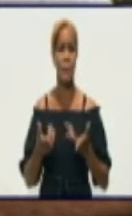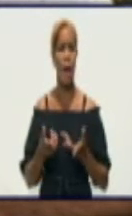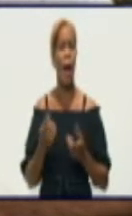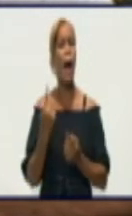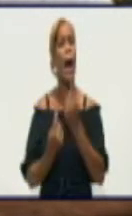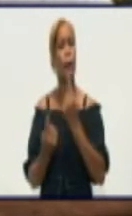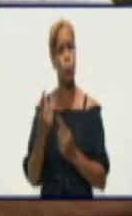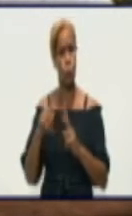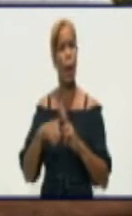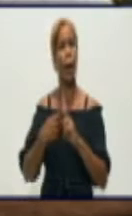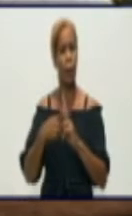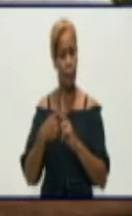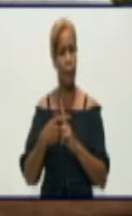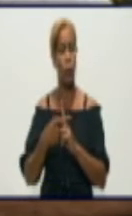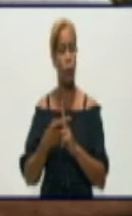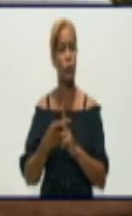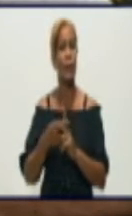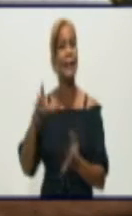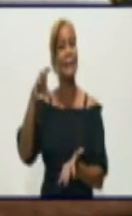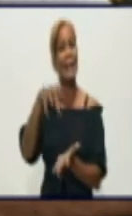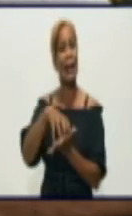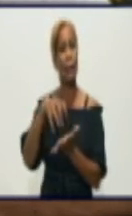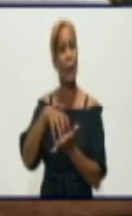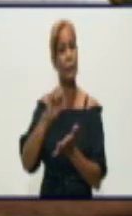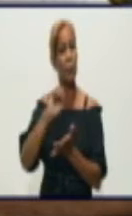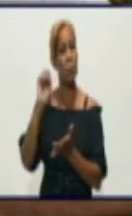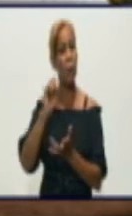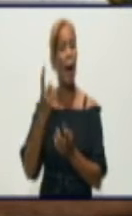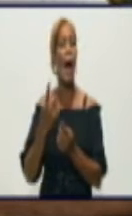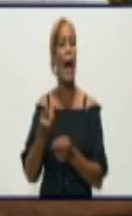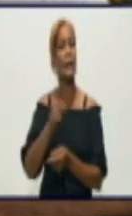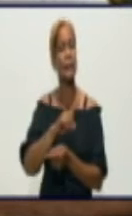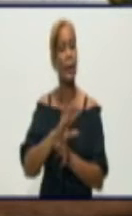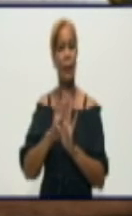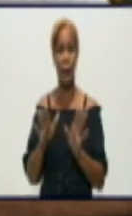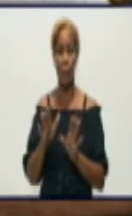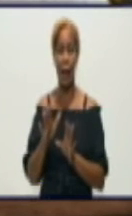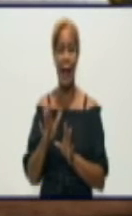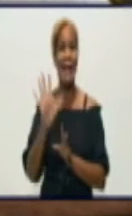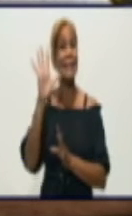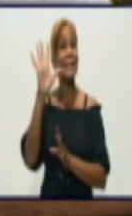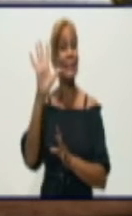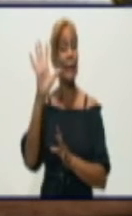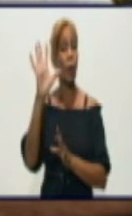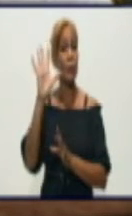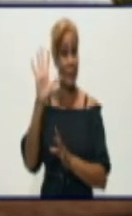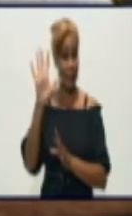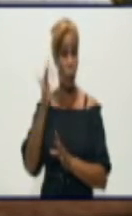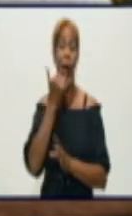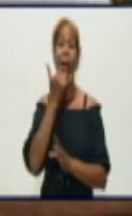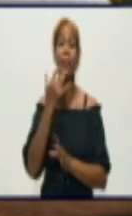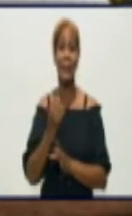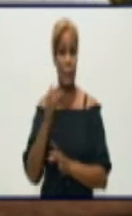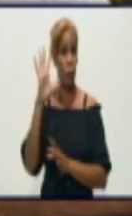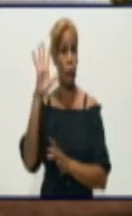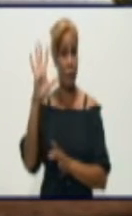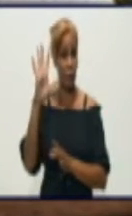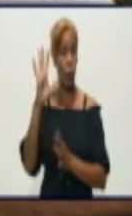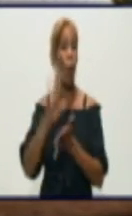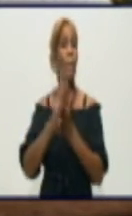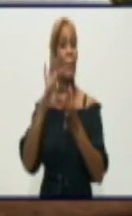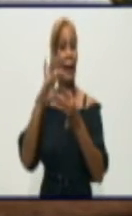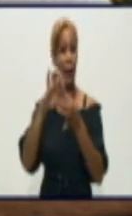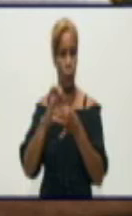tomando carga en el día de ayer sólo se afectaron sin como el agua durante todo el día o sea ya las 10 a las 11 diferente a la mañana